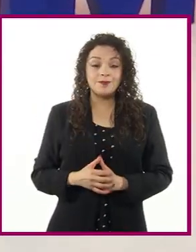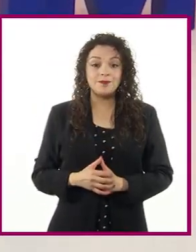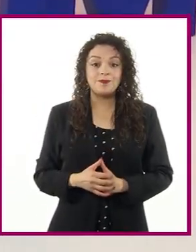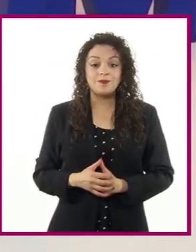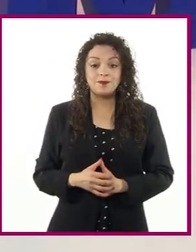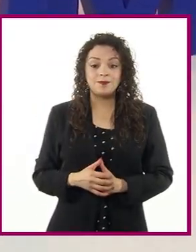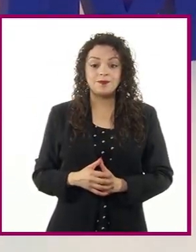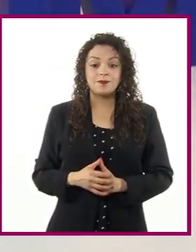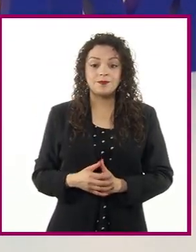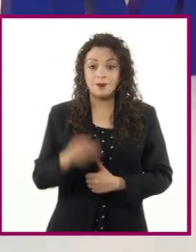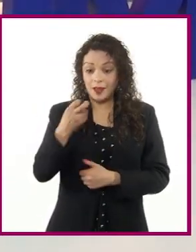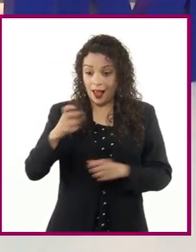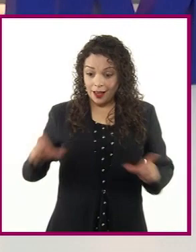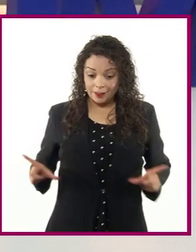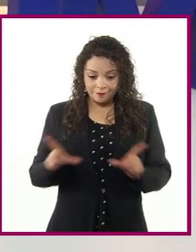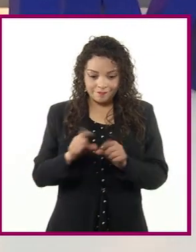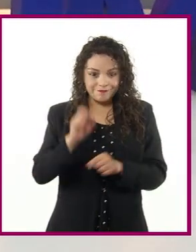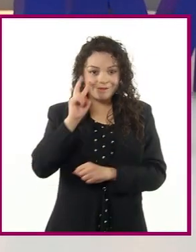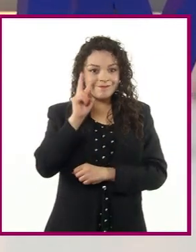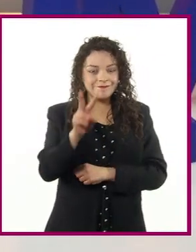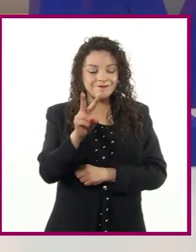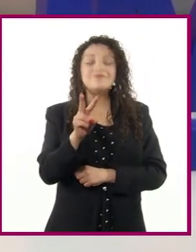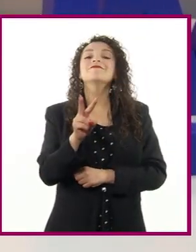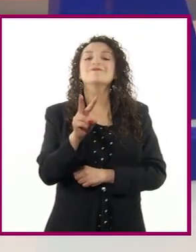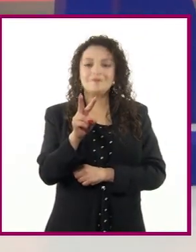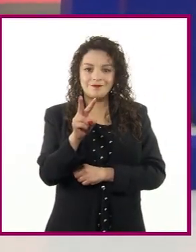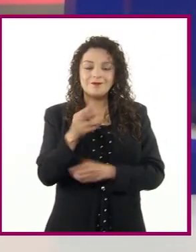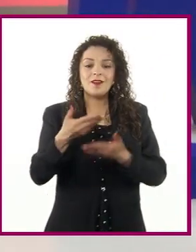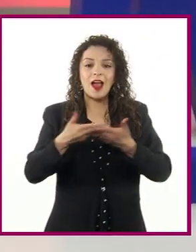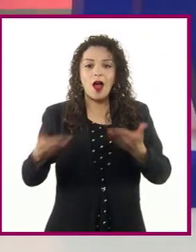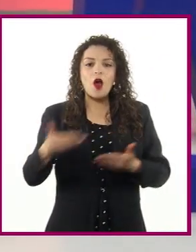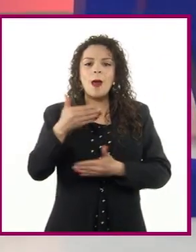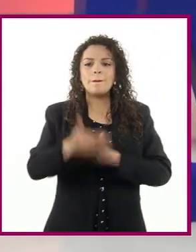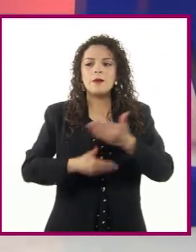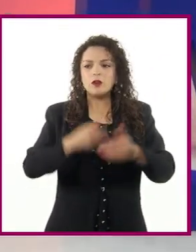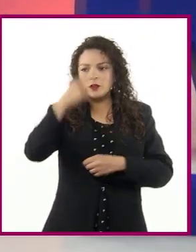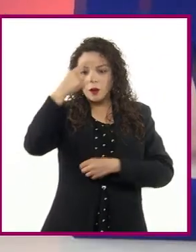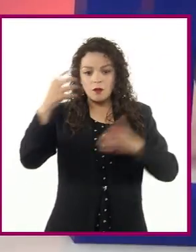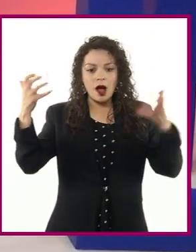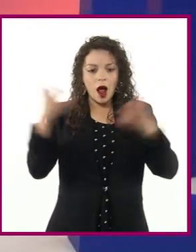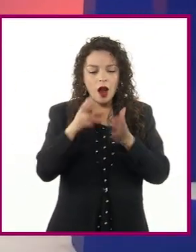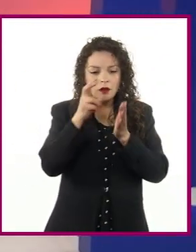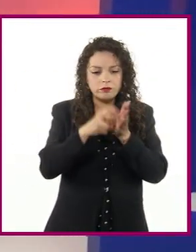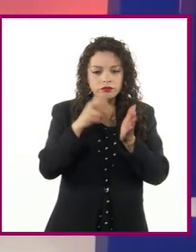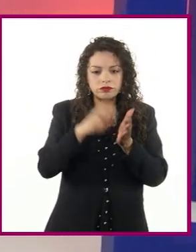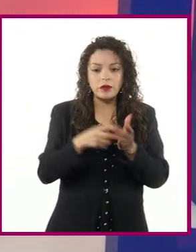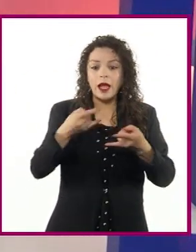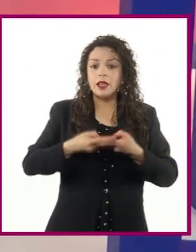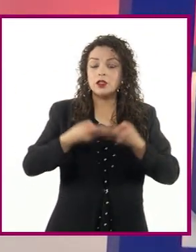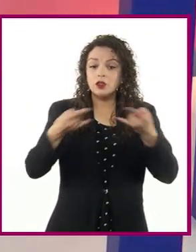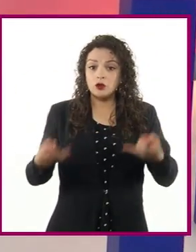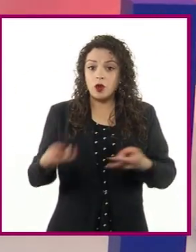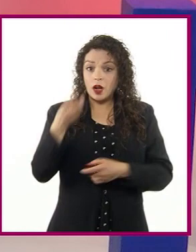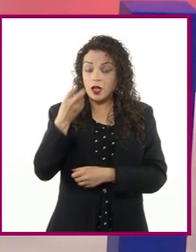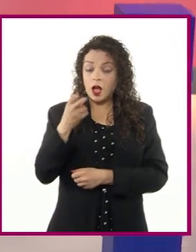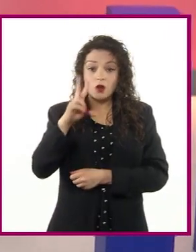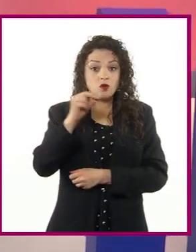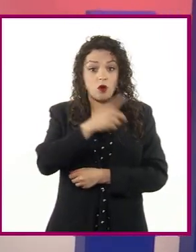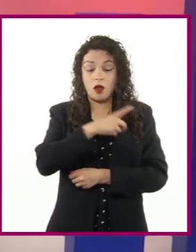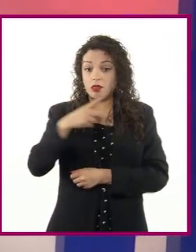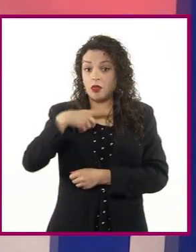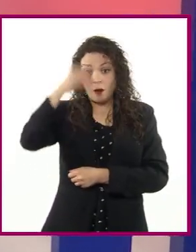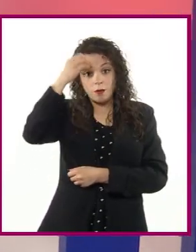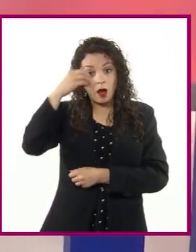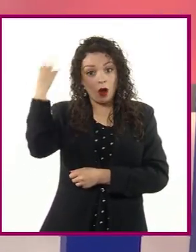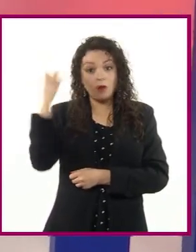Después de hacer este breve recorrido, hablemos del proceso de edición de las historietas. Un elemento que no debemos dejar de lado